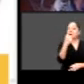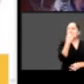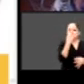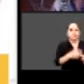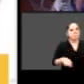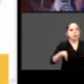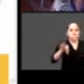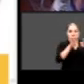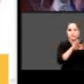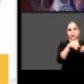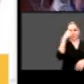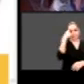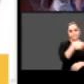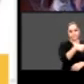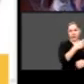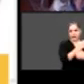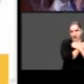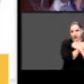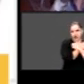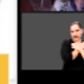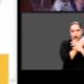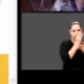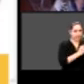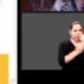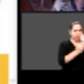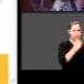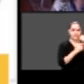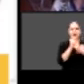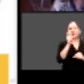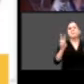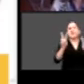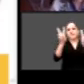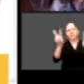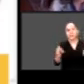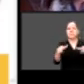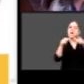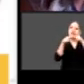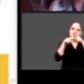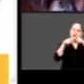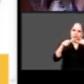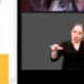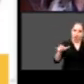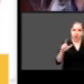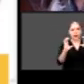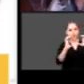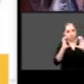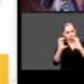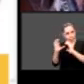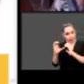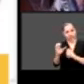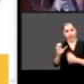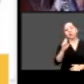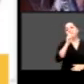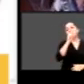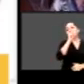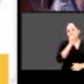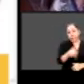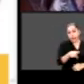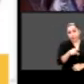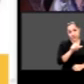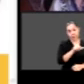comunicación y con el juego pero también es muy importante y ha sido un indicador durante muchos años